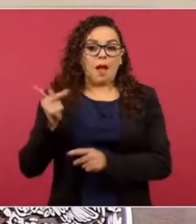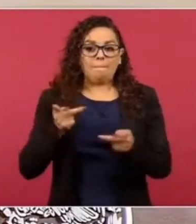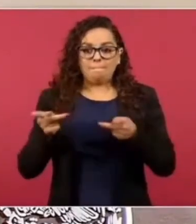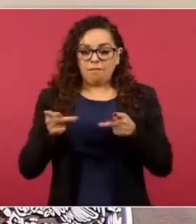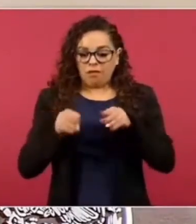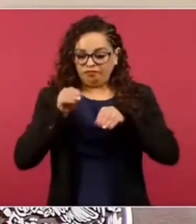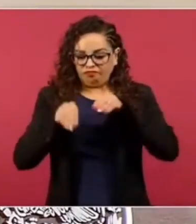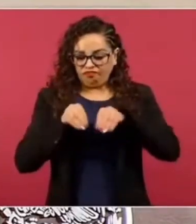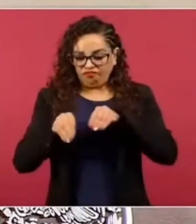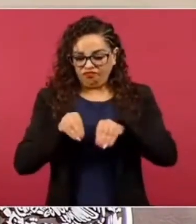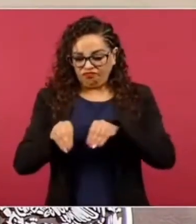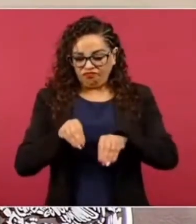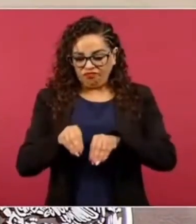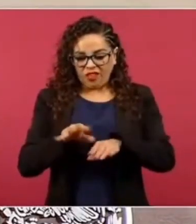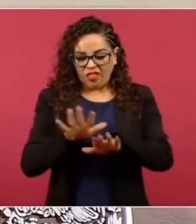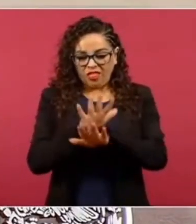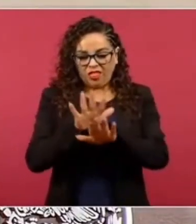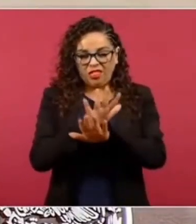enjuague.